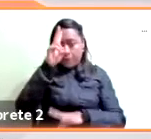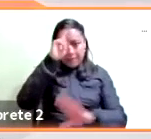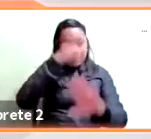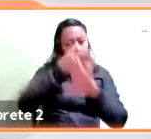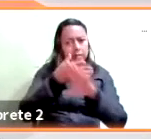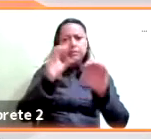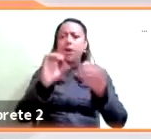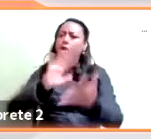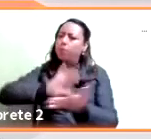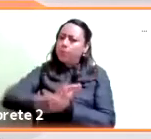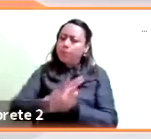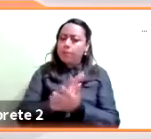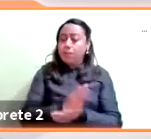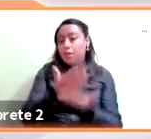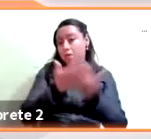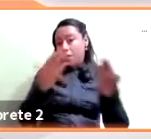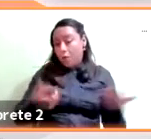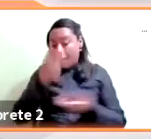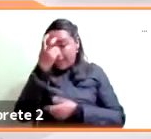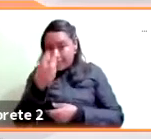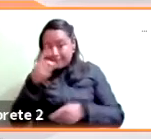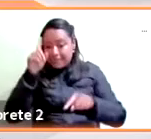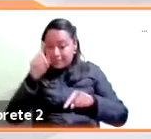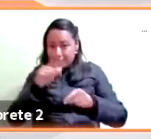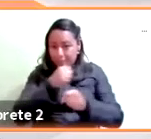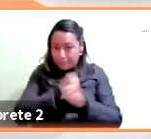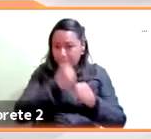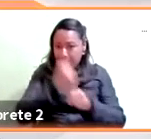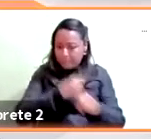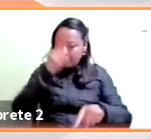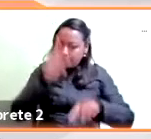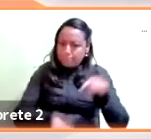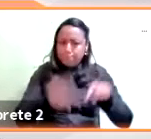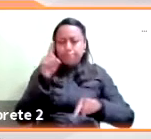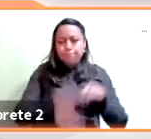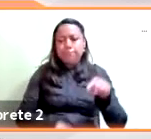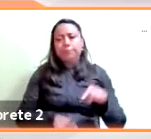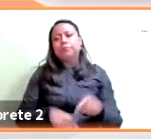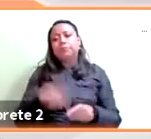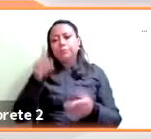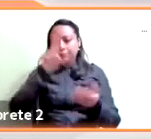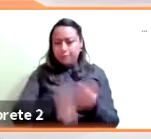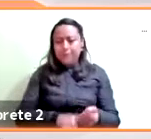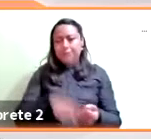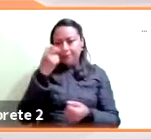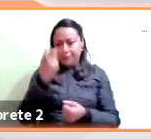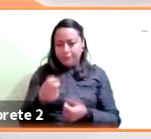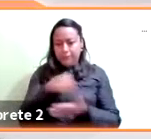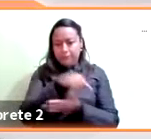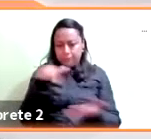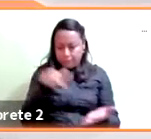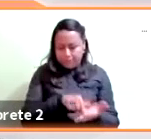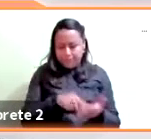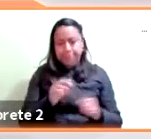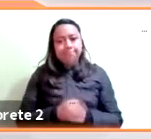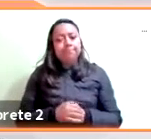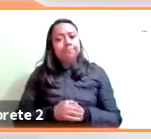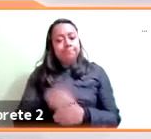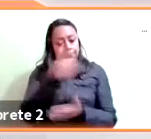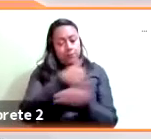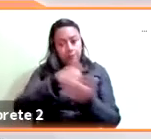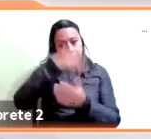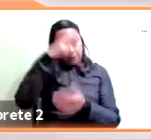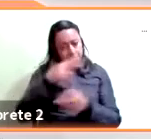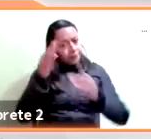fin de eliminar dichas prácticas al interior de este poder legislativo, al tenor de lo siguiente. En la Ciudad de México, todas